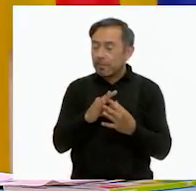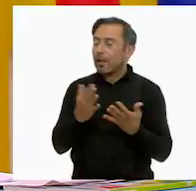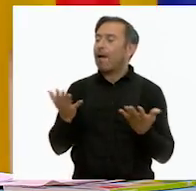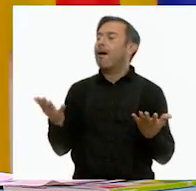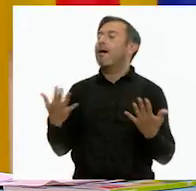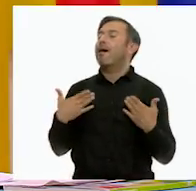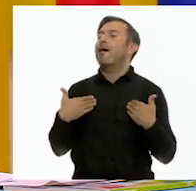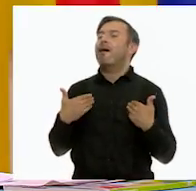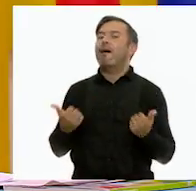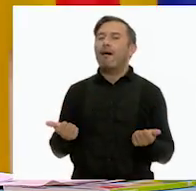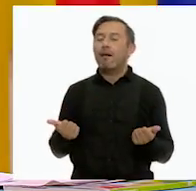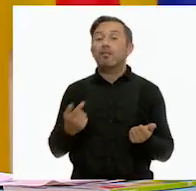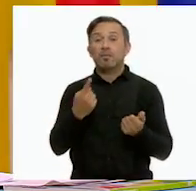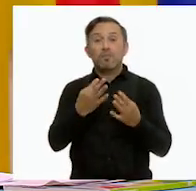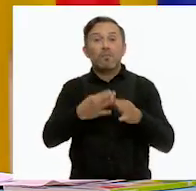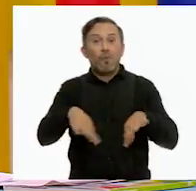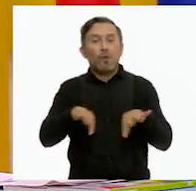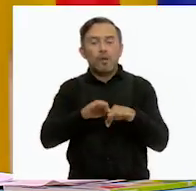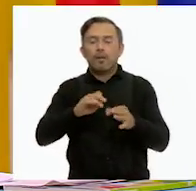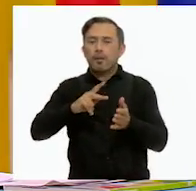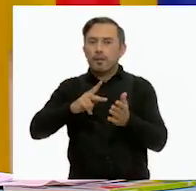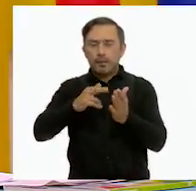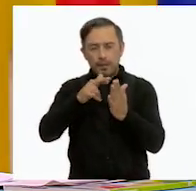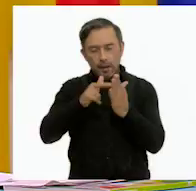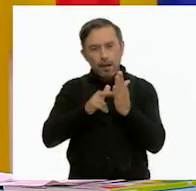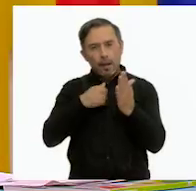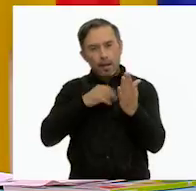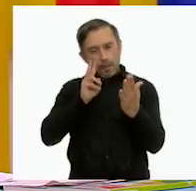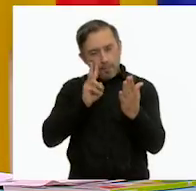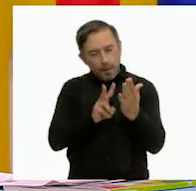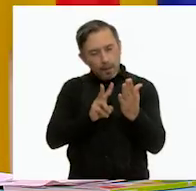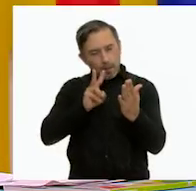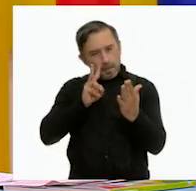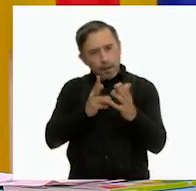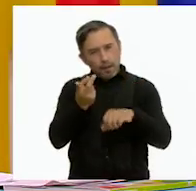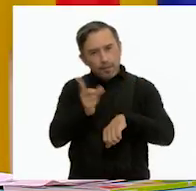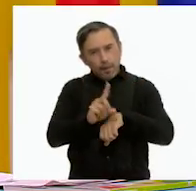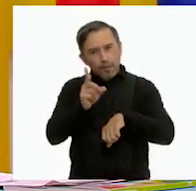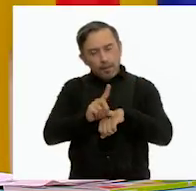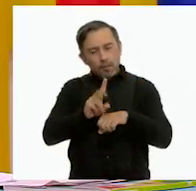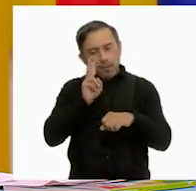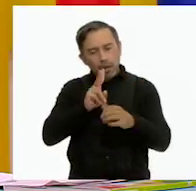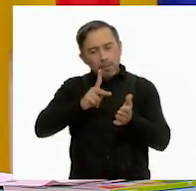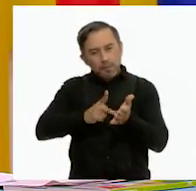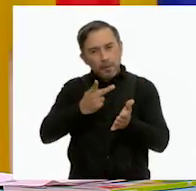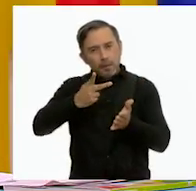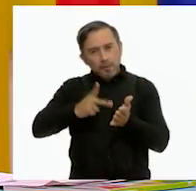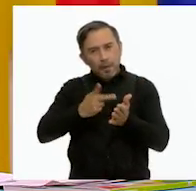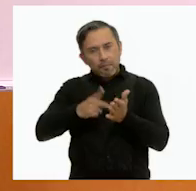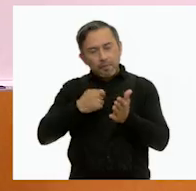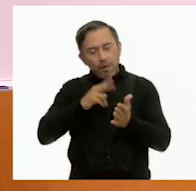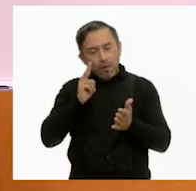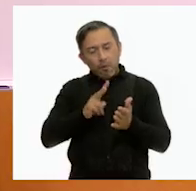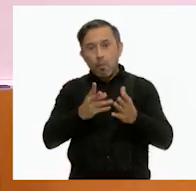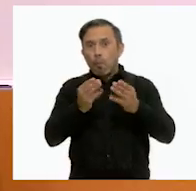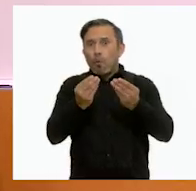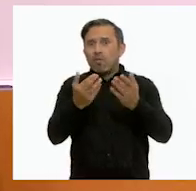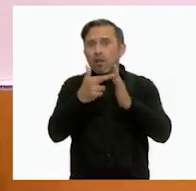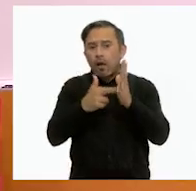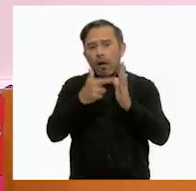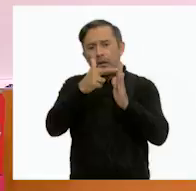importante es repetirlas y repetirlas diario para que así se te vayan quedando y después ya no se te olvidan, aunque sean muchas. Así